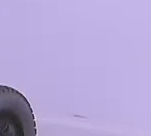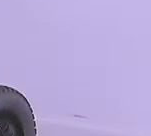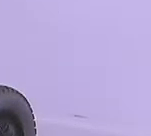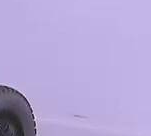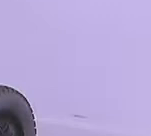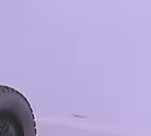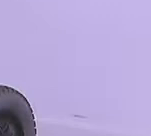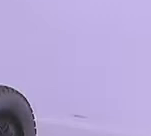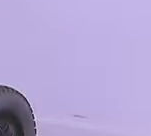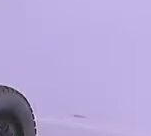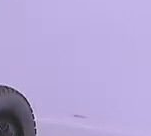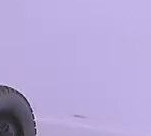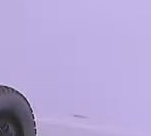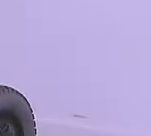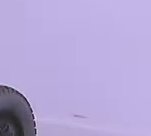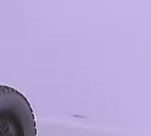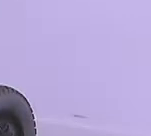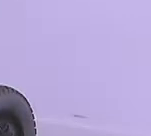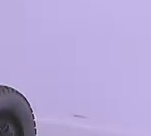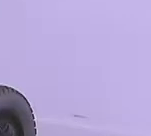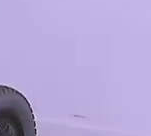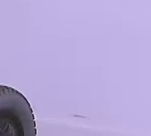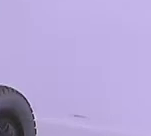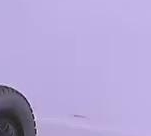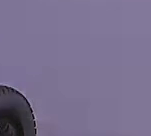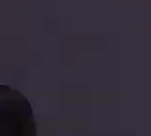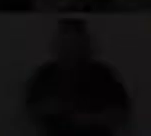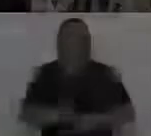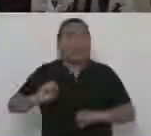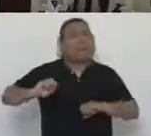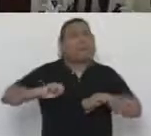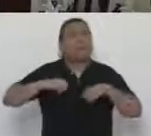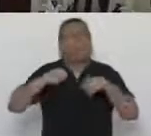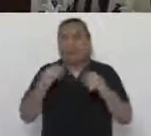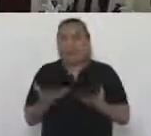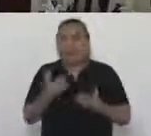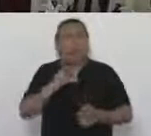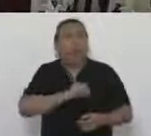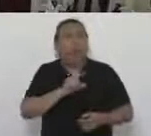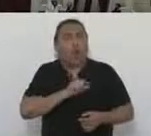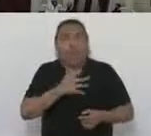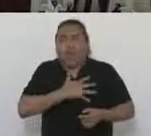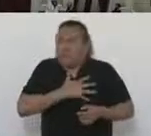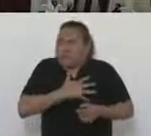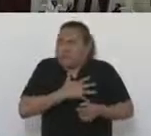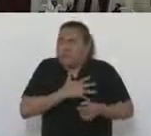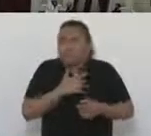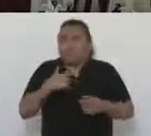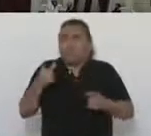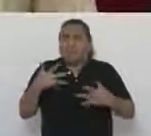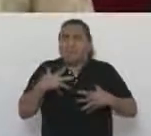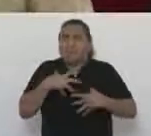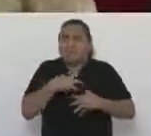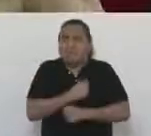templanza, pero sobre todo tenés que tener tiempo. Con todo el dolor del mundo y la frustración de no tener alternativa,